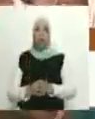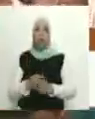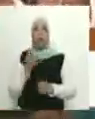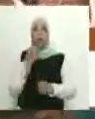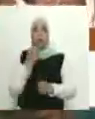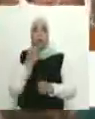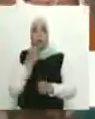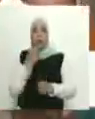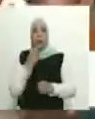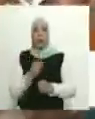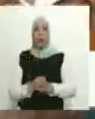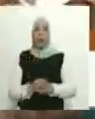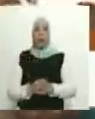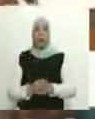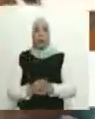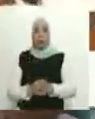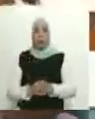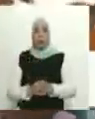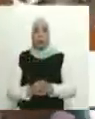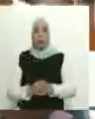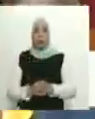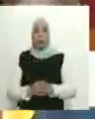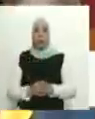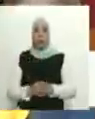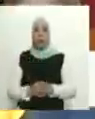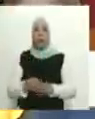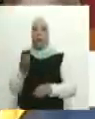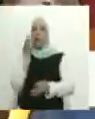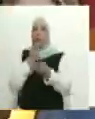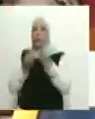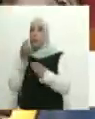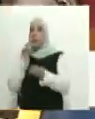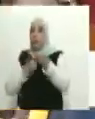Por ejemplo, que los CLAC no han llegado,